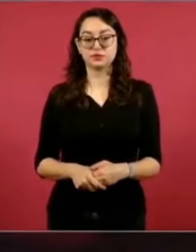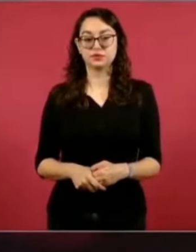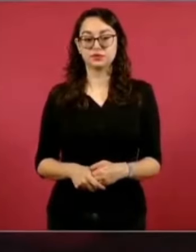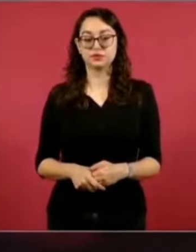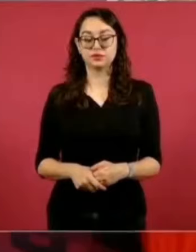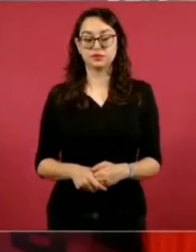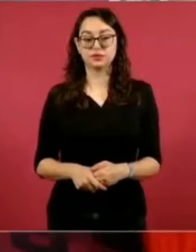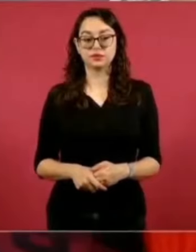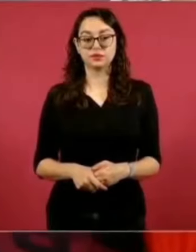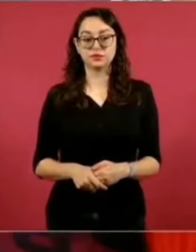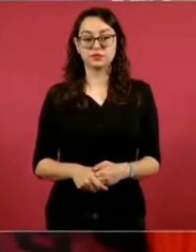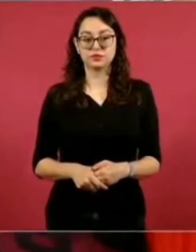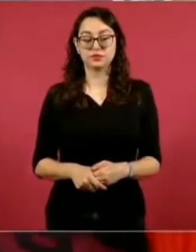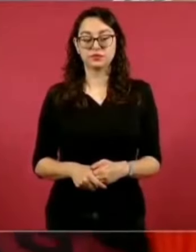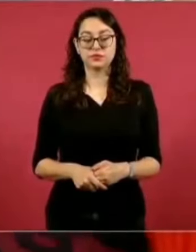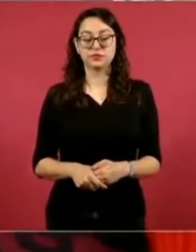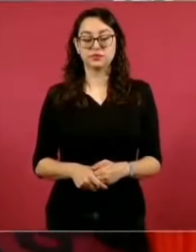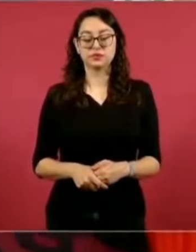causar